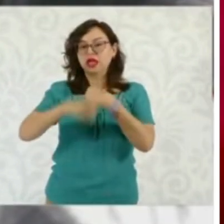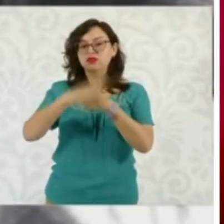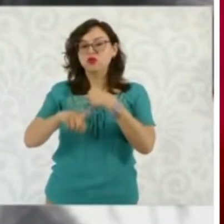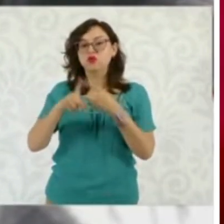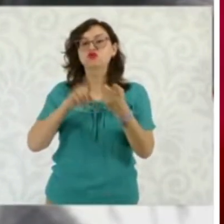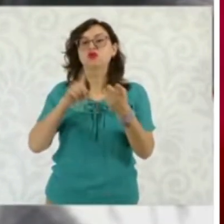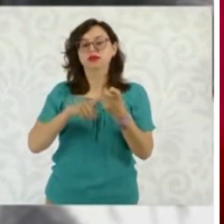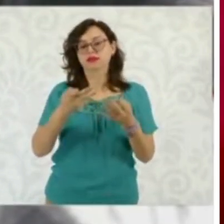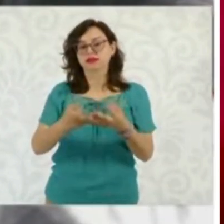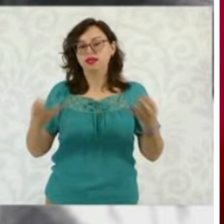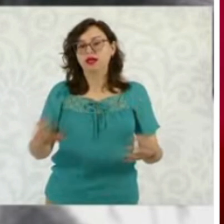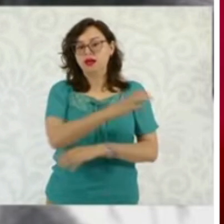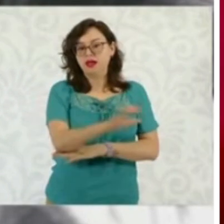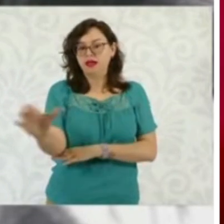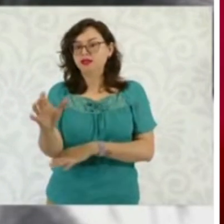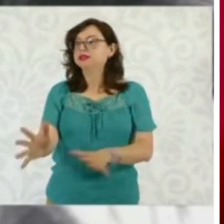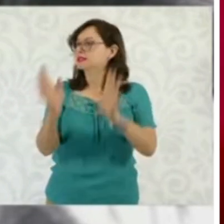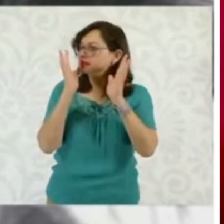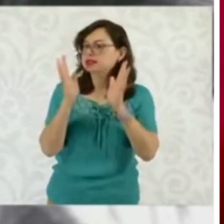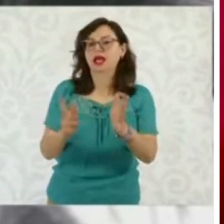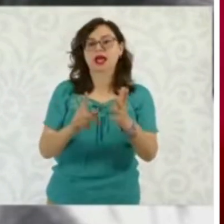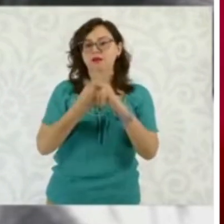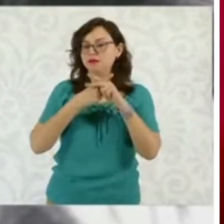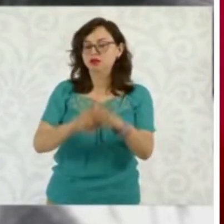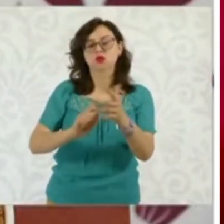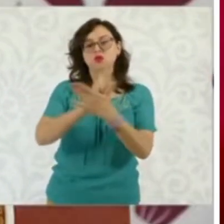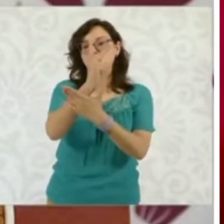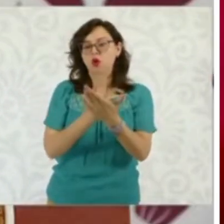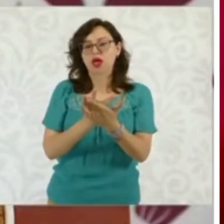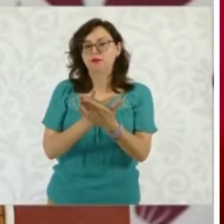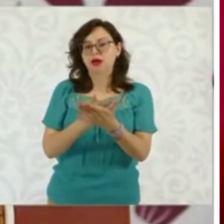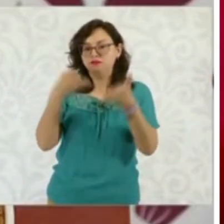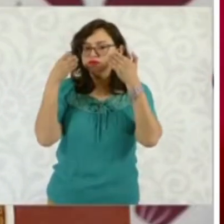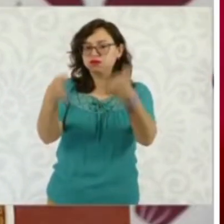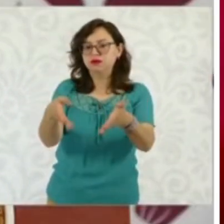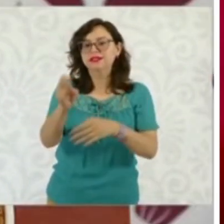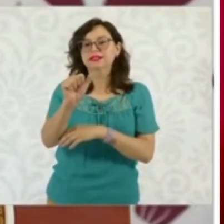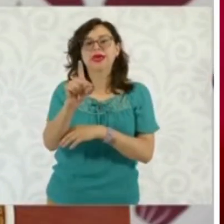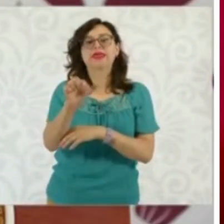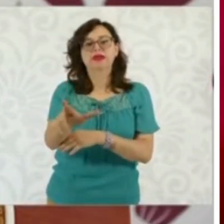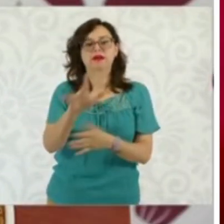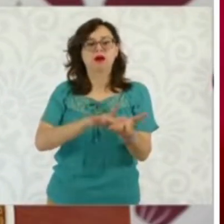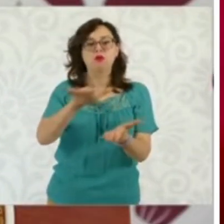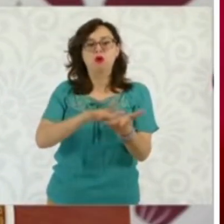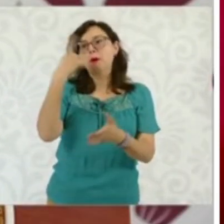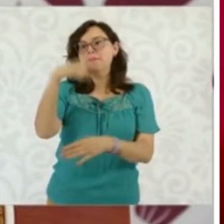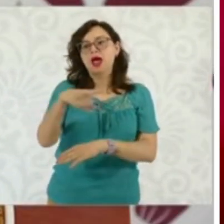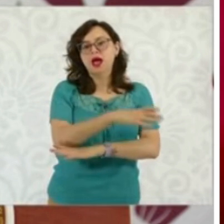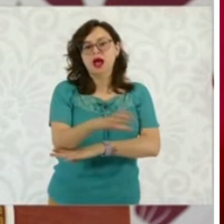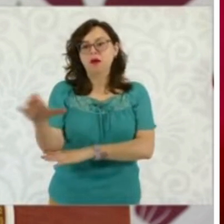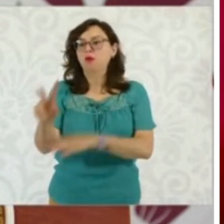en los terrenos agrícolas. Ahí ya aprobamos un programa especial de la SADER para que pueda apoyar para recuperar